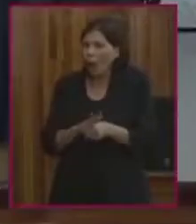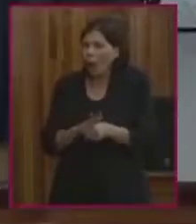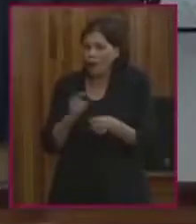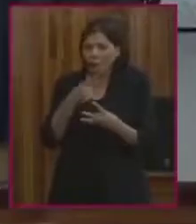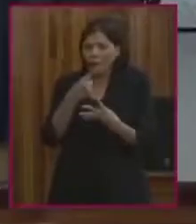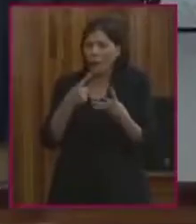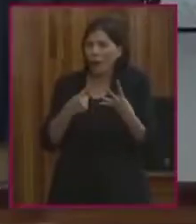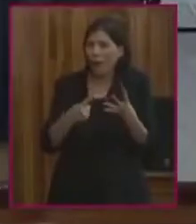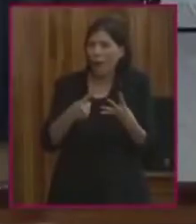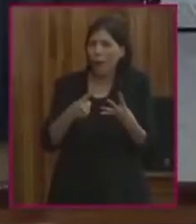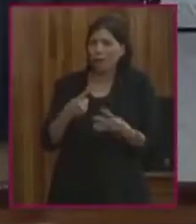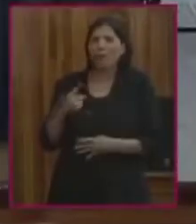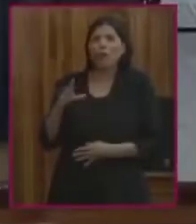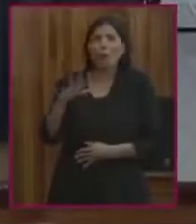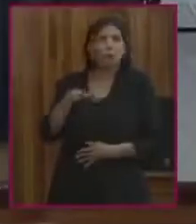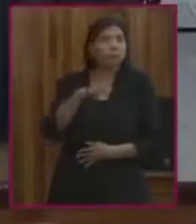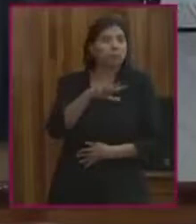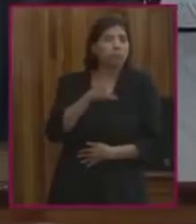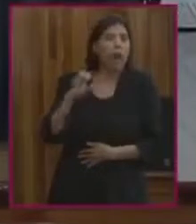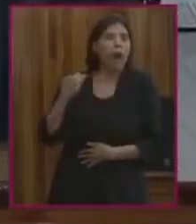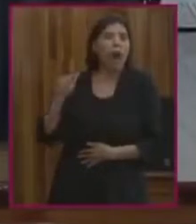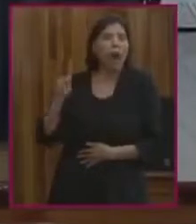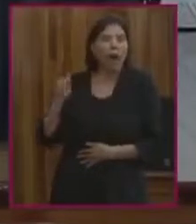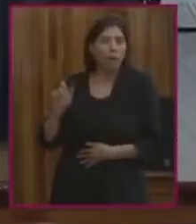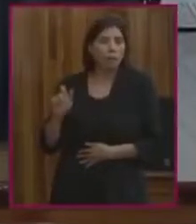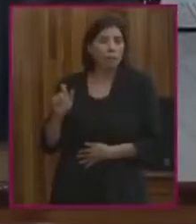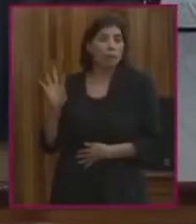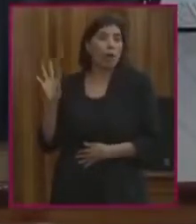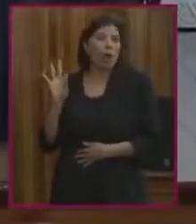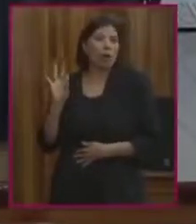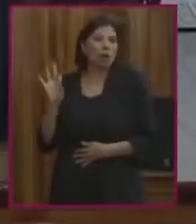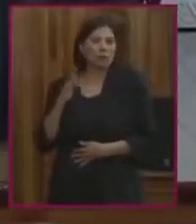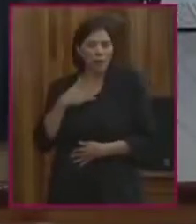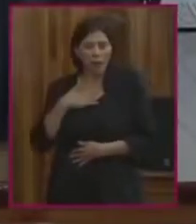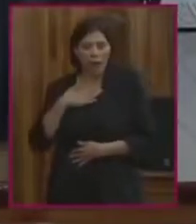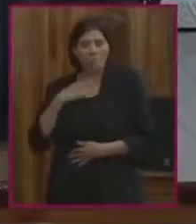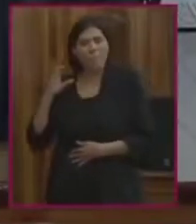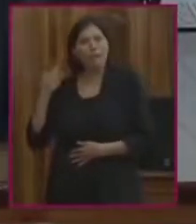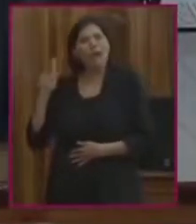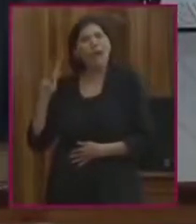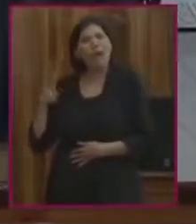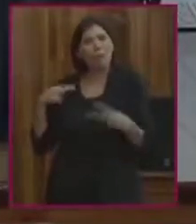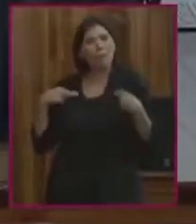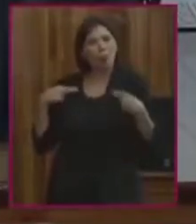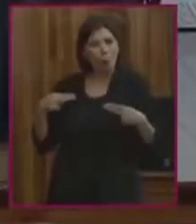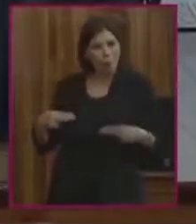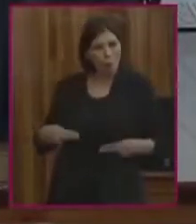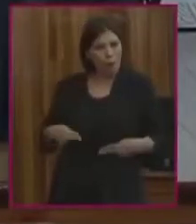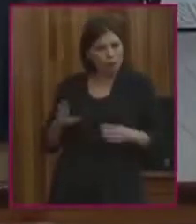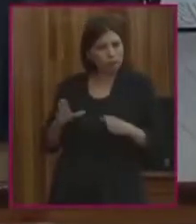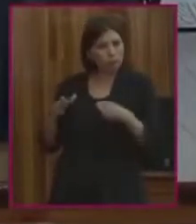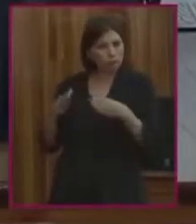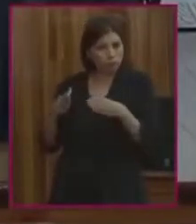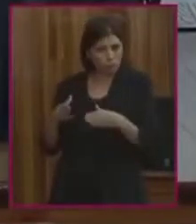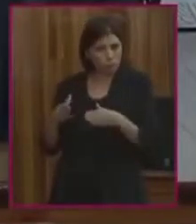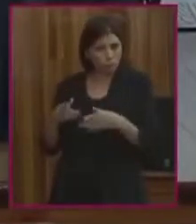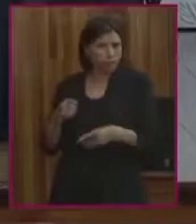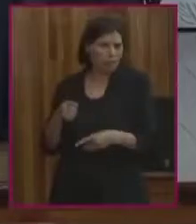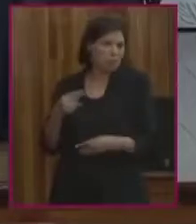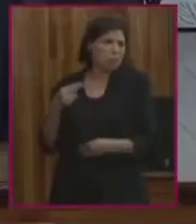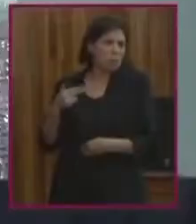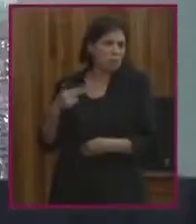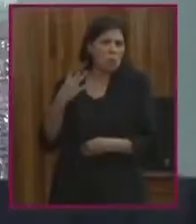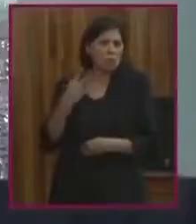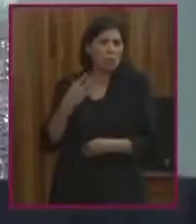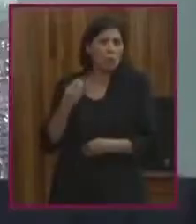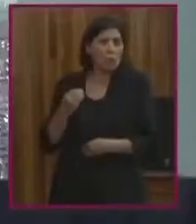qué énfasis se construye. Quizás uno de los campos que me genera dudas es el de lo humano y lo comunitario, un nombre hermoso,